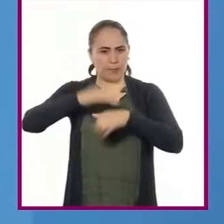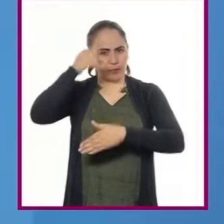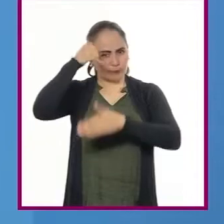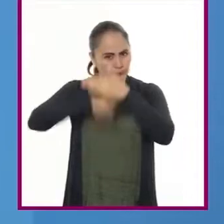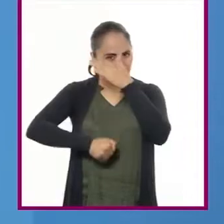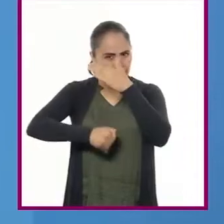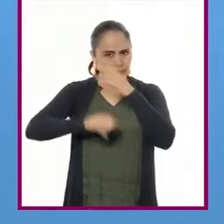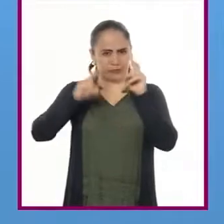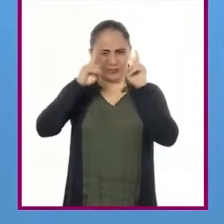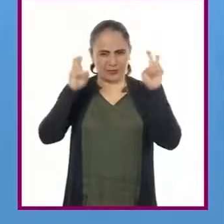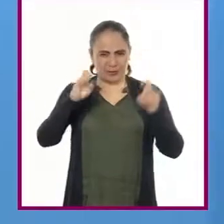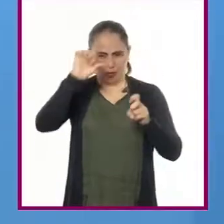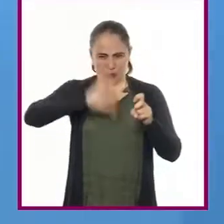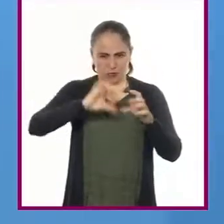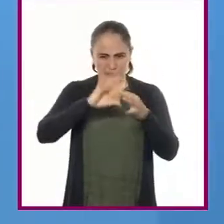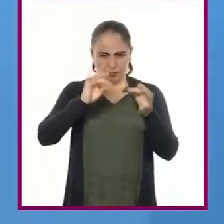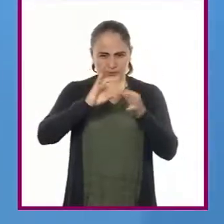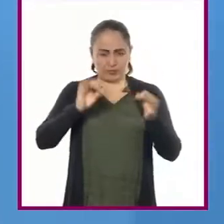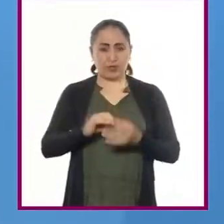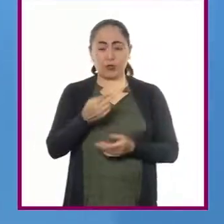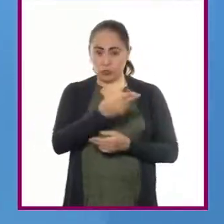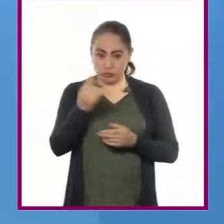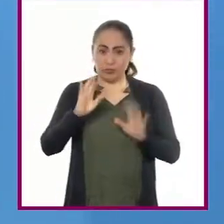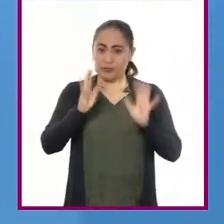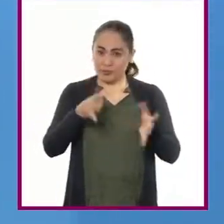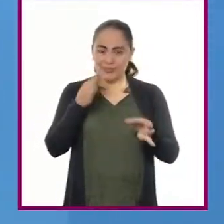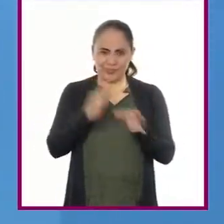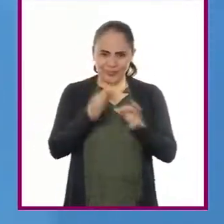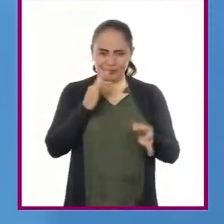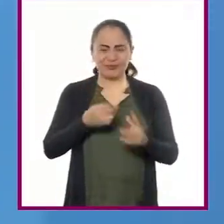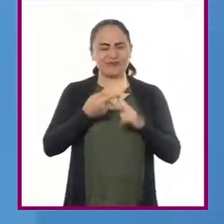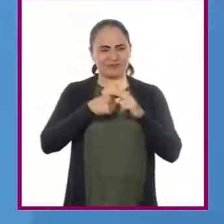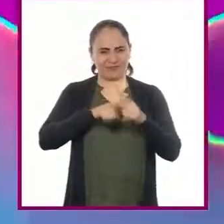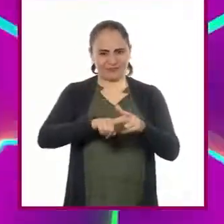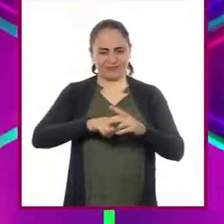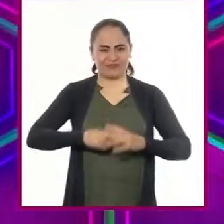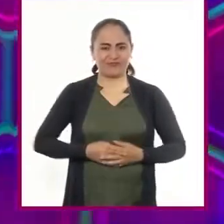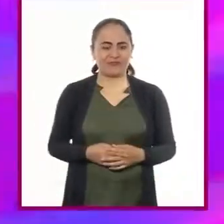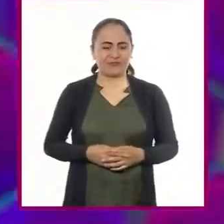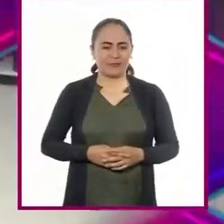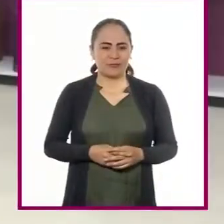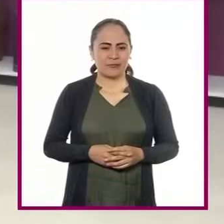conocimientos acerca del tema. ¿Están listas y listos? ¡Comencemos!